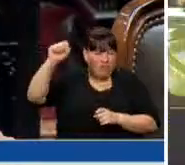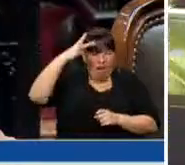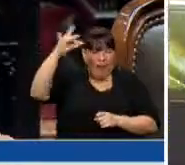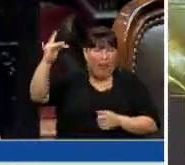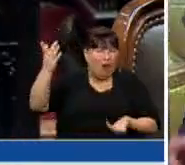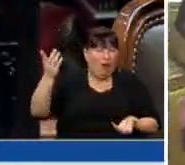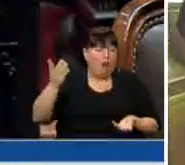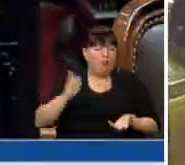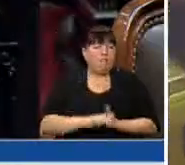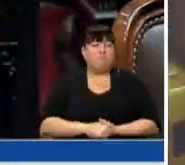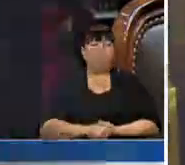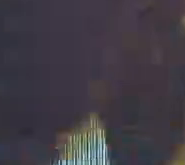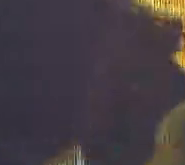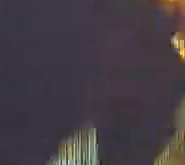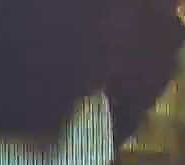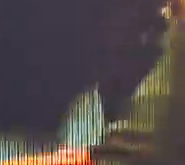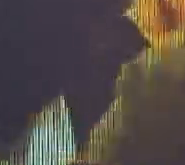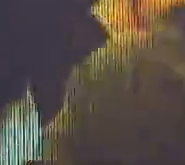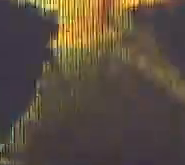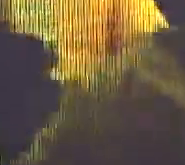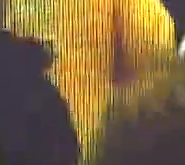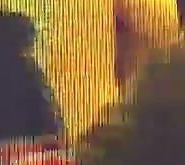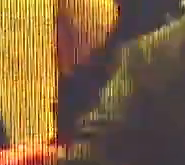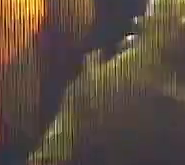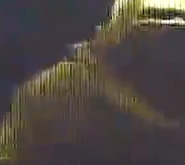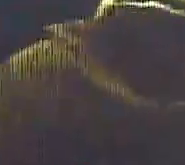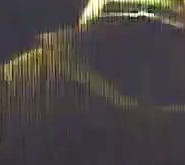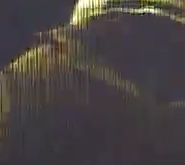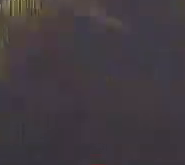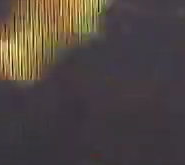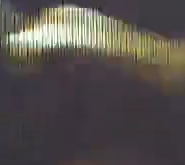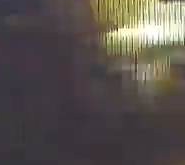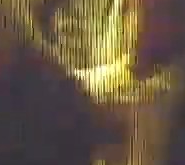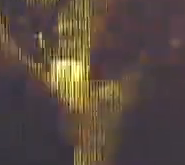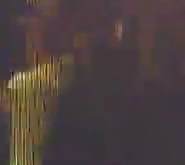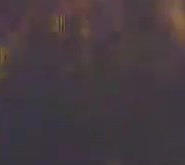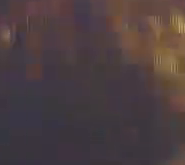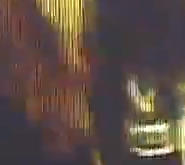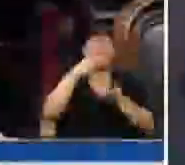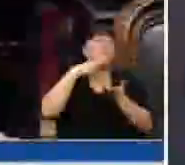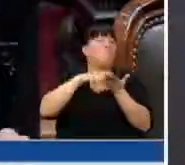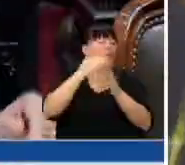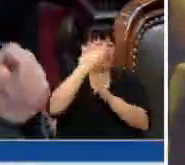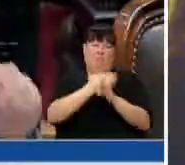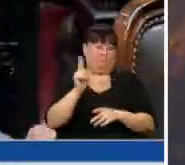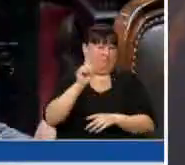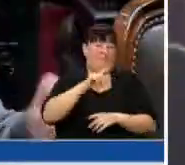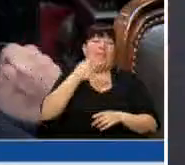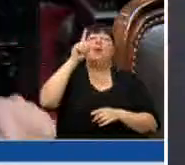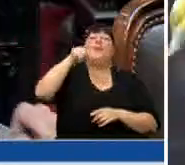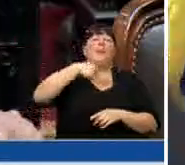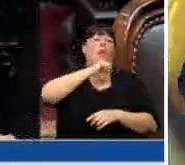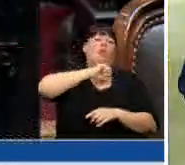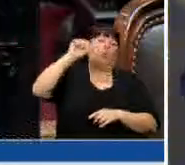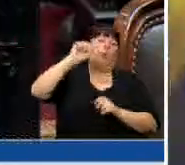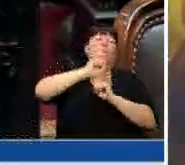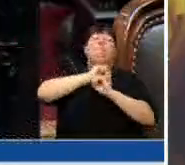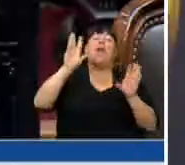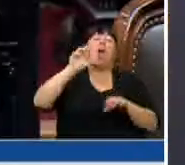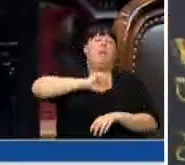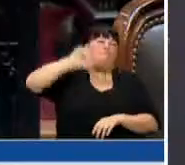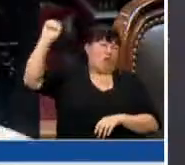su parte muy amable Miguel estamos viendo a ahí estábamos viendo a Fernando Iglesias s un dirigente importante de lo que tiene que ver conjuntos por el cambio